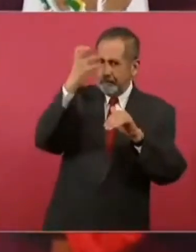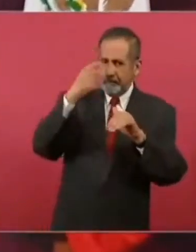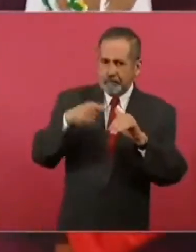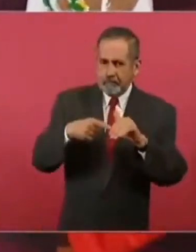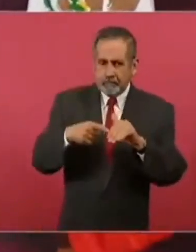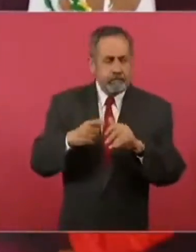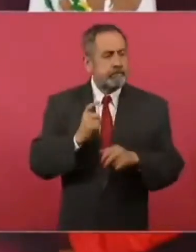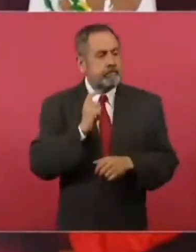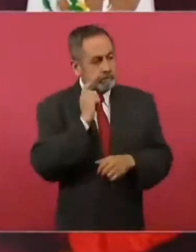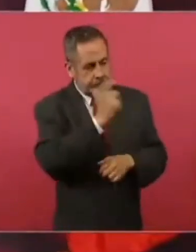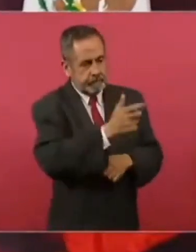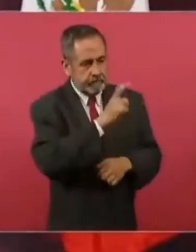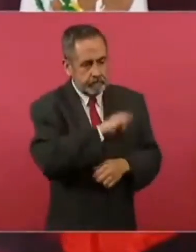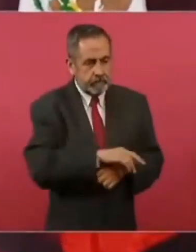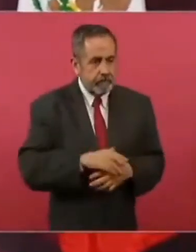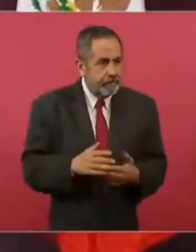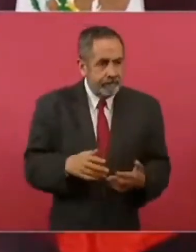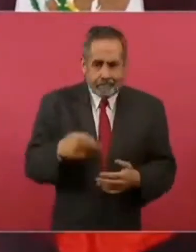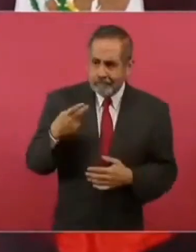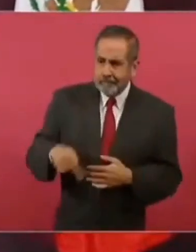Entonces, estamos